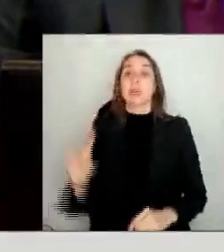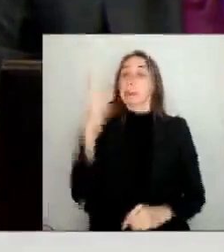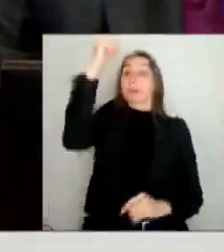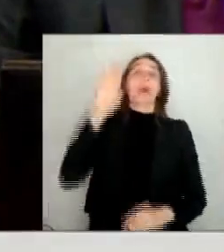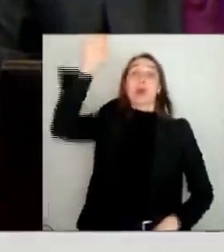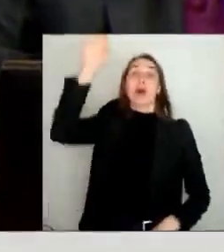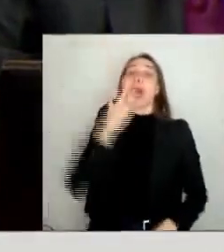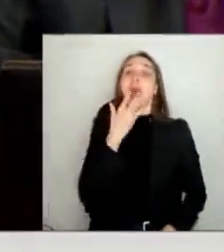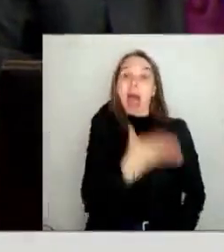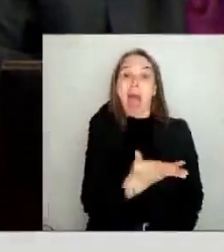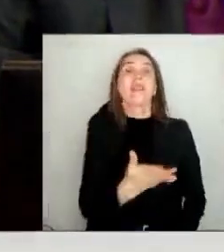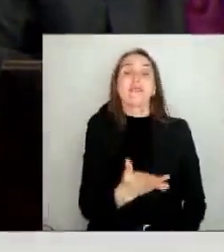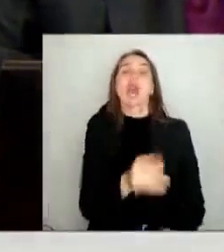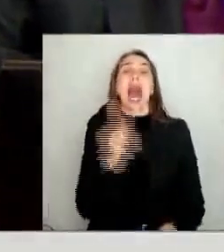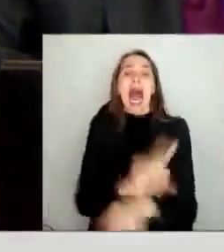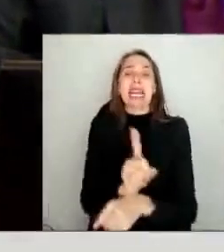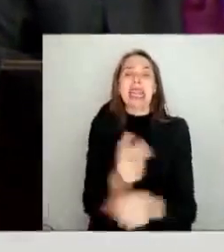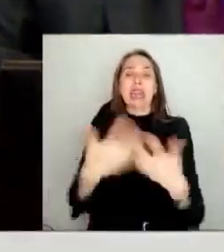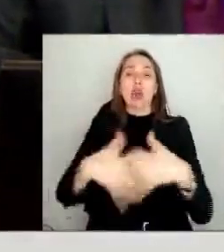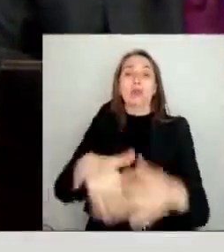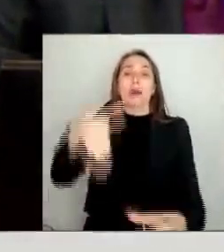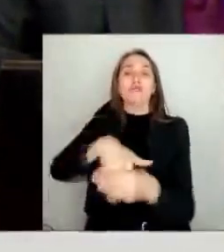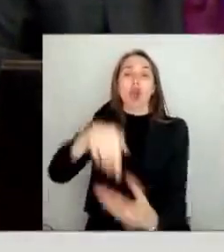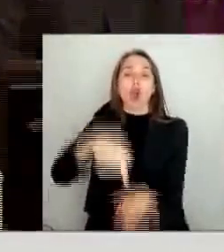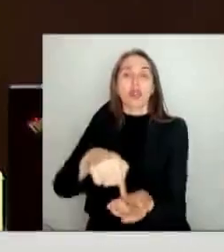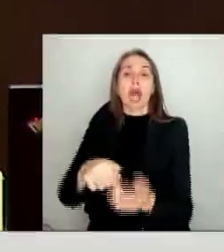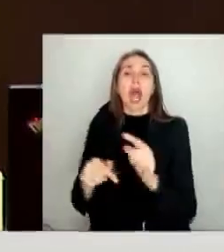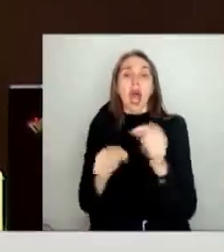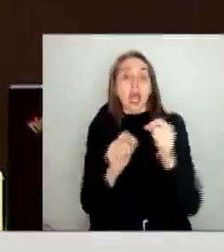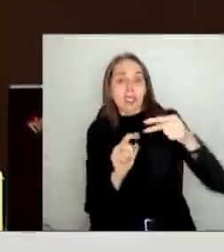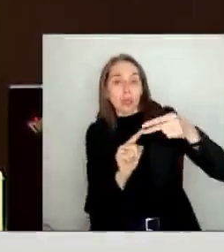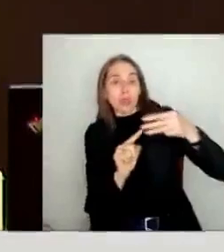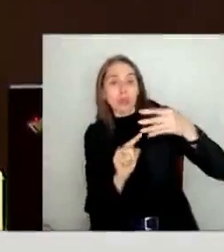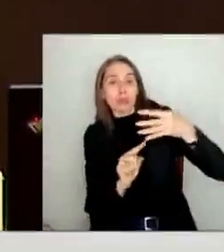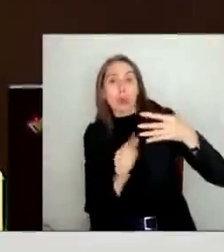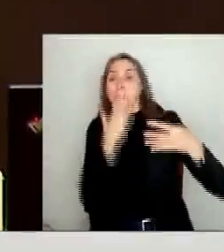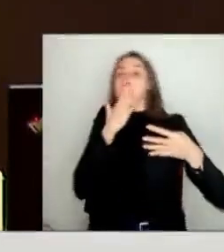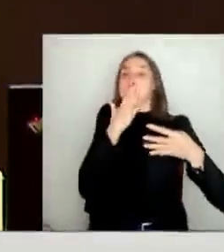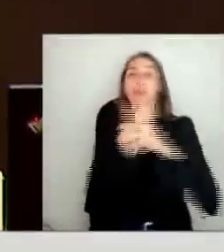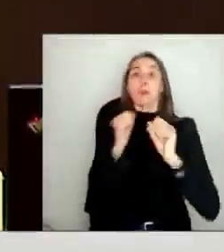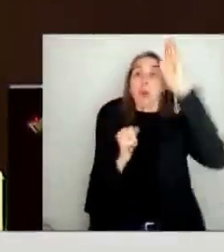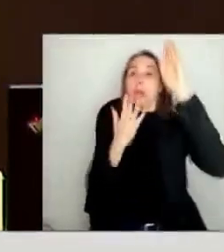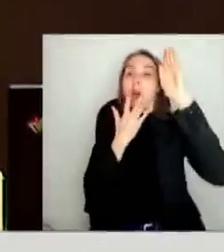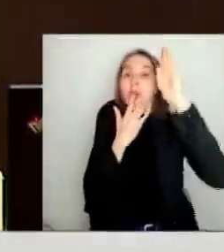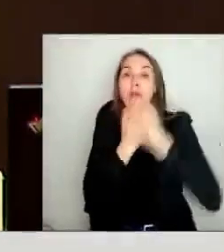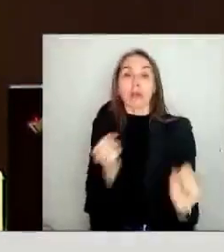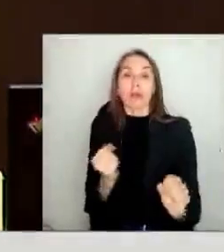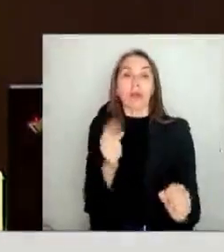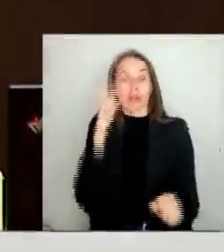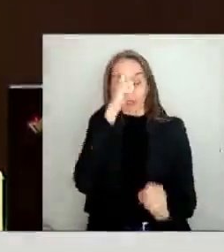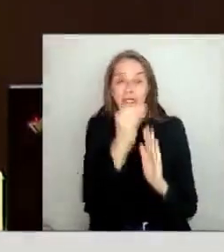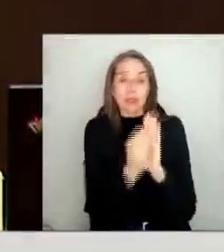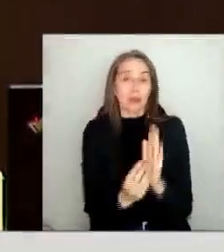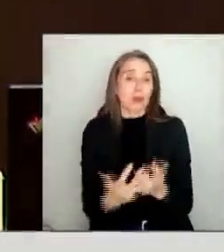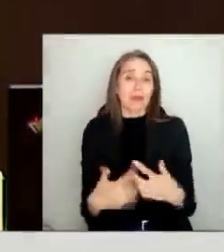y Deja los otros con sin posibilidad eso no es correcto Sí de todas maneras eh es difícil Establecer un mecanismo Porque de todas